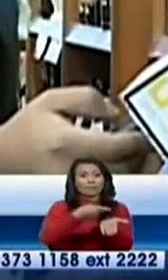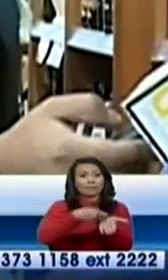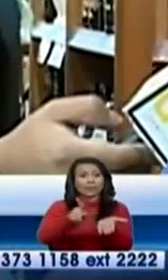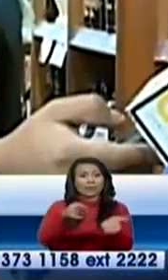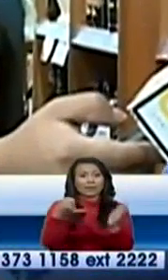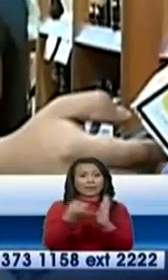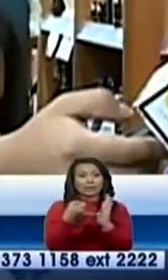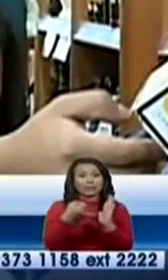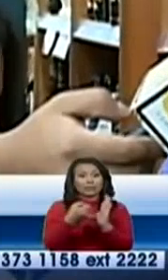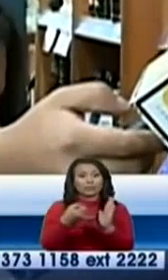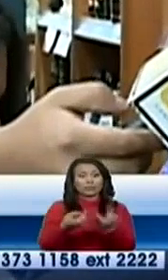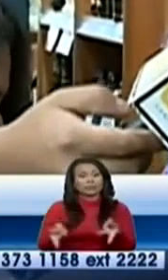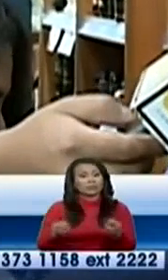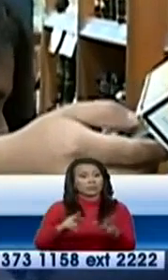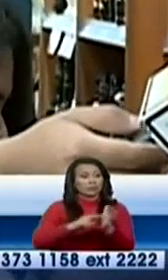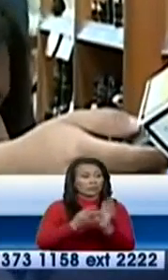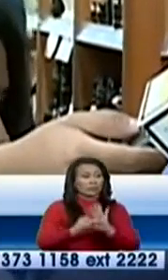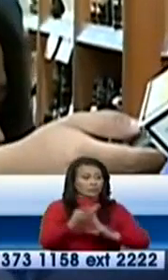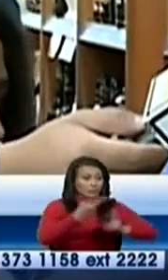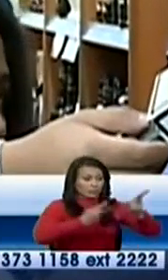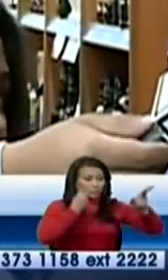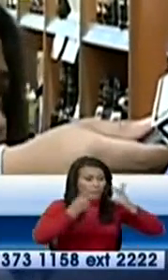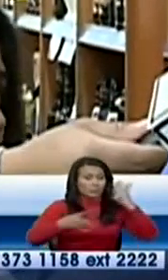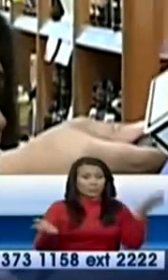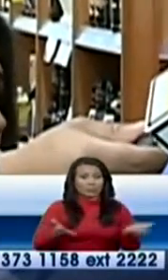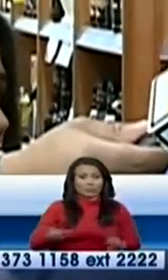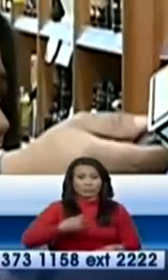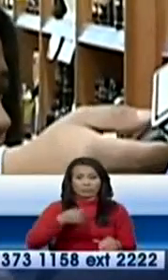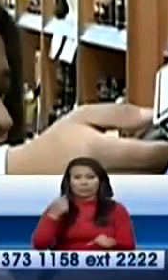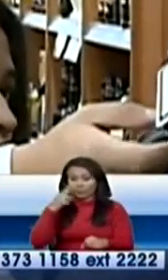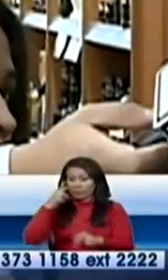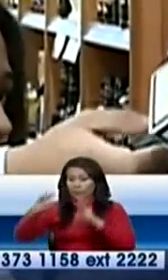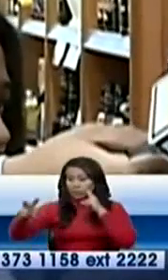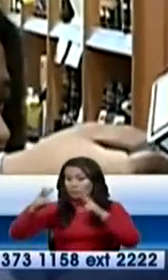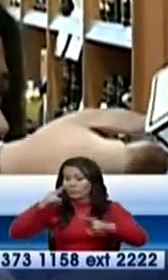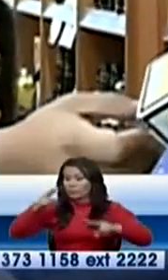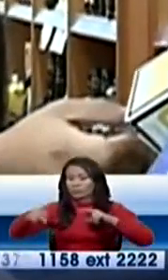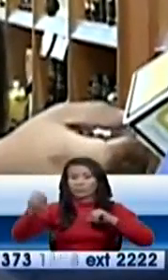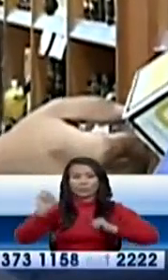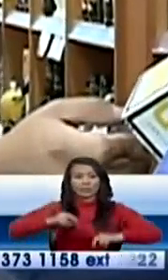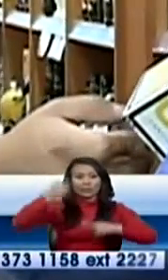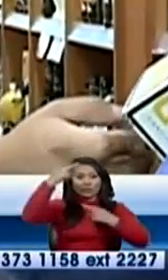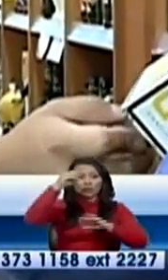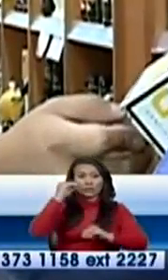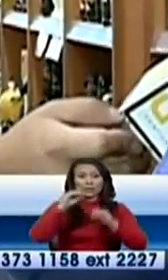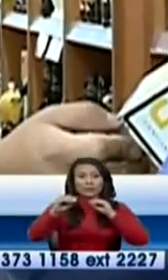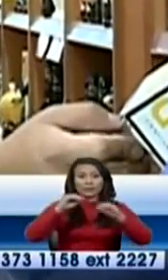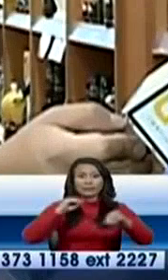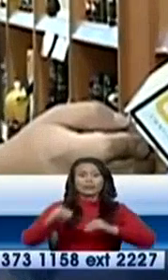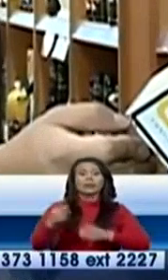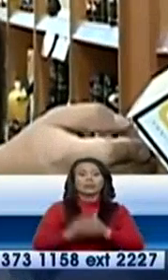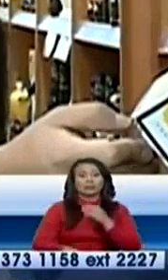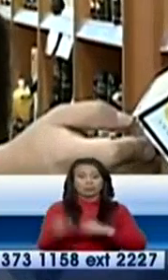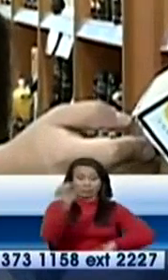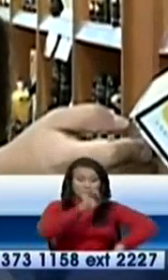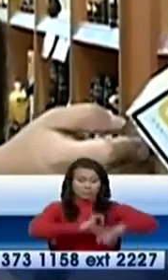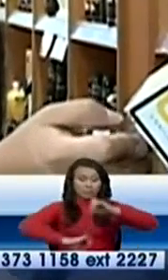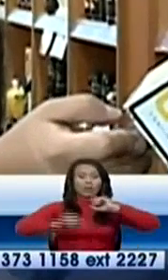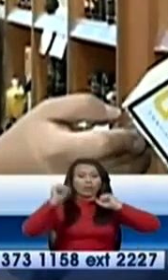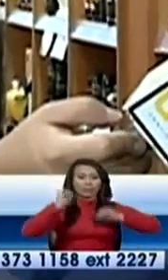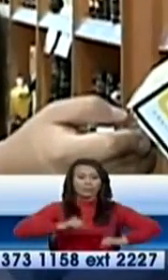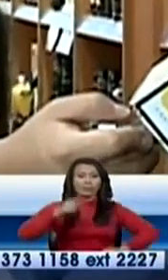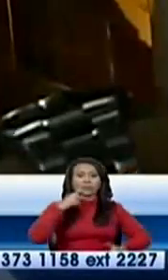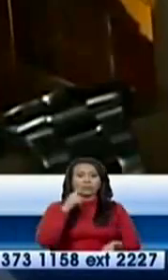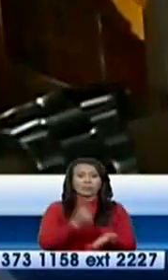es visitar a los establecimientos en los cuales ya hemos hecho operativos de tipo informativo para verificar que se esté cumpliendo el etiquetado, y eso es lo que